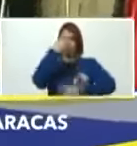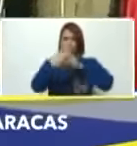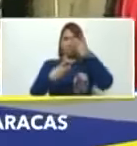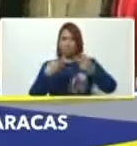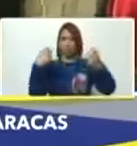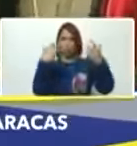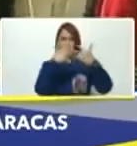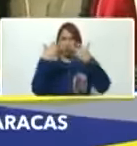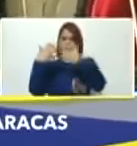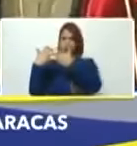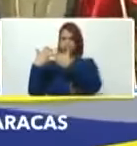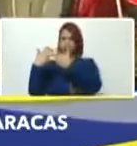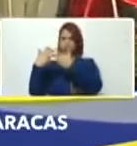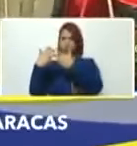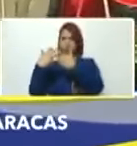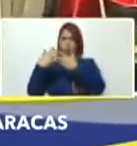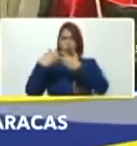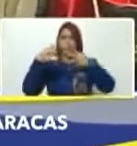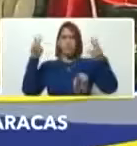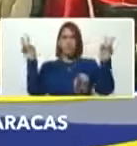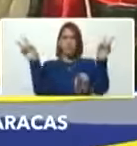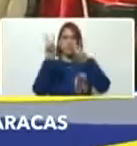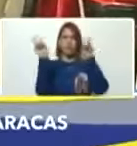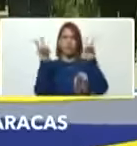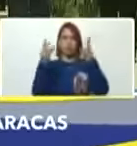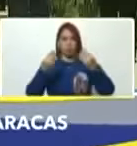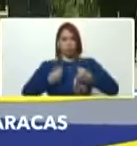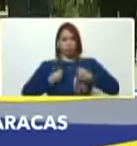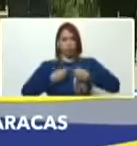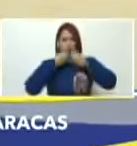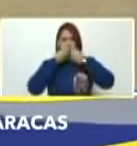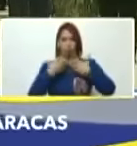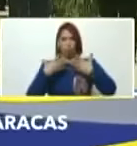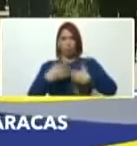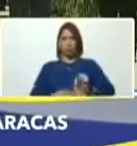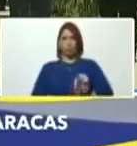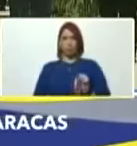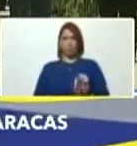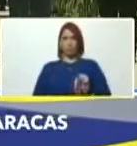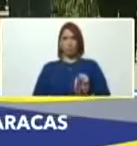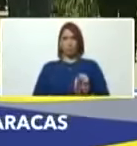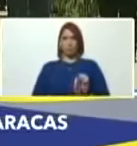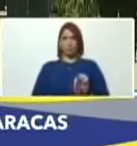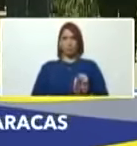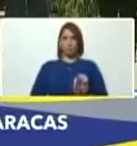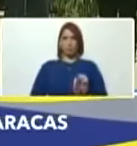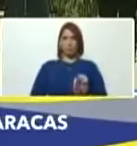batalla y a la victoria del vivir viviendo.